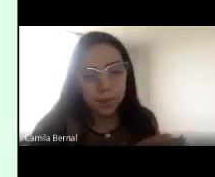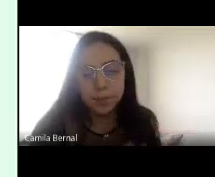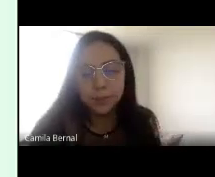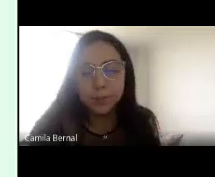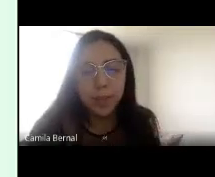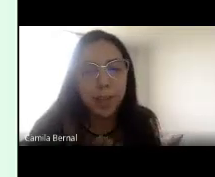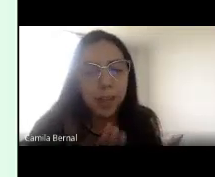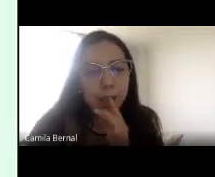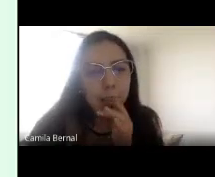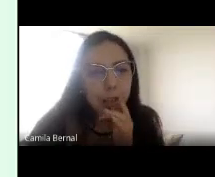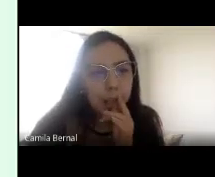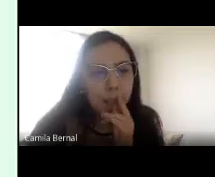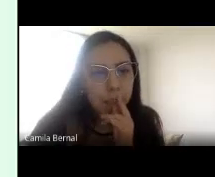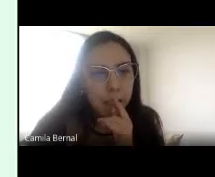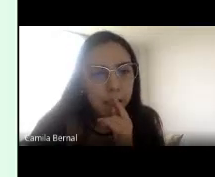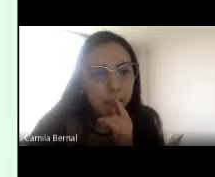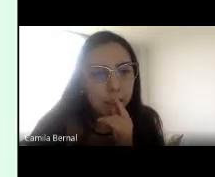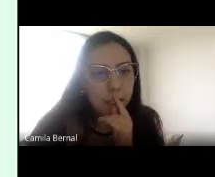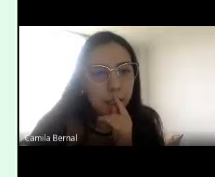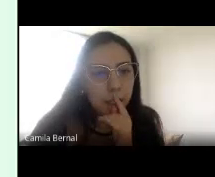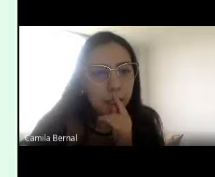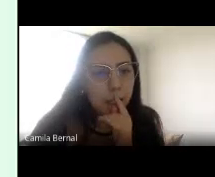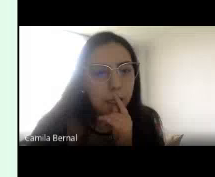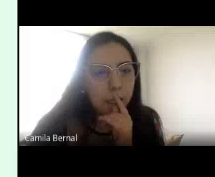muchas horas.